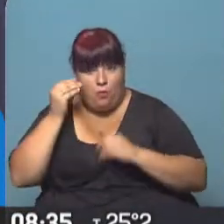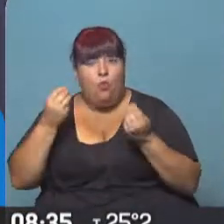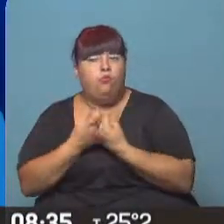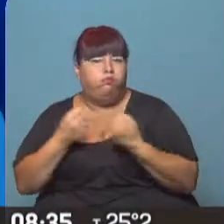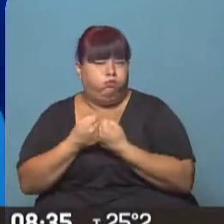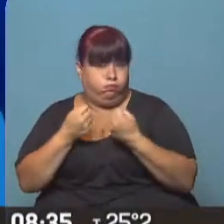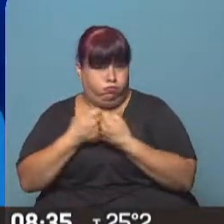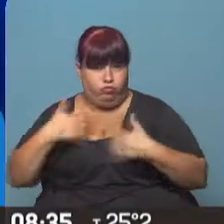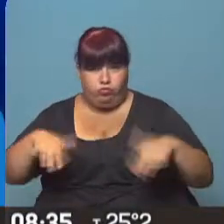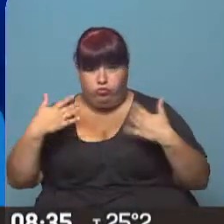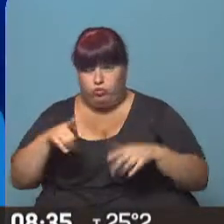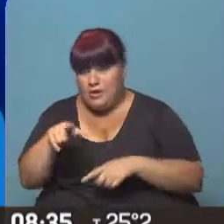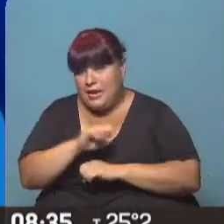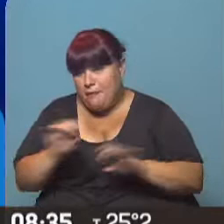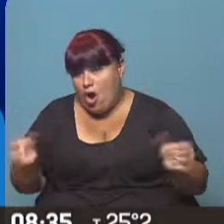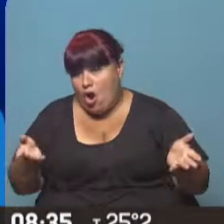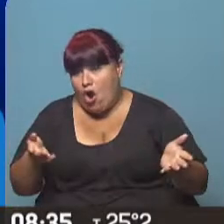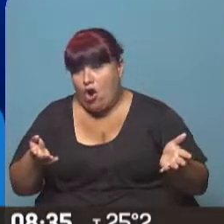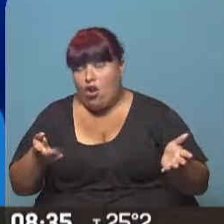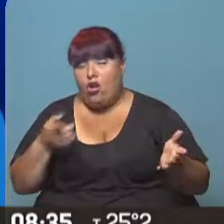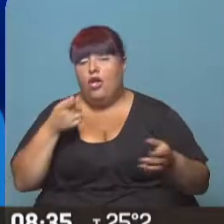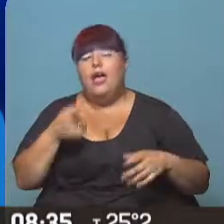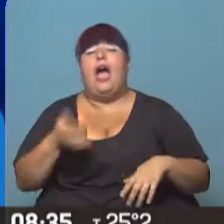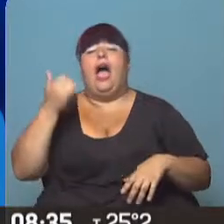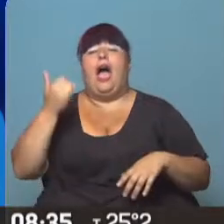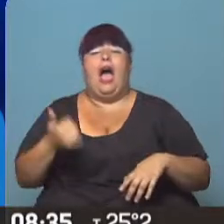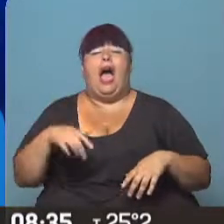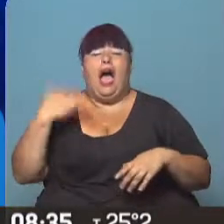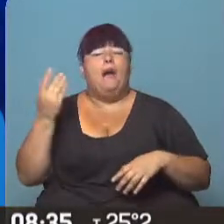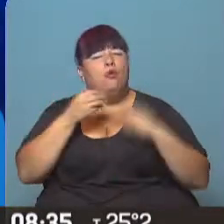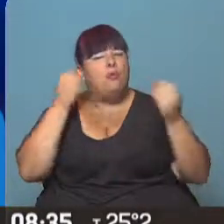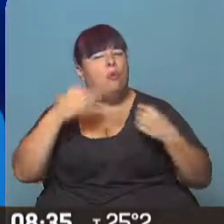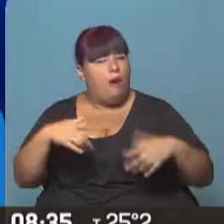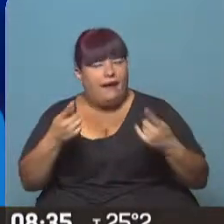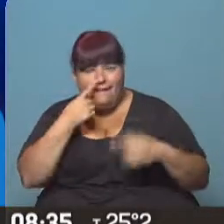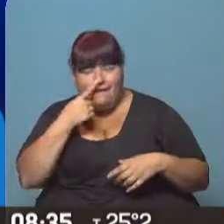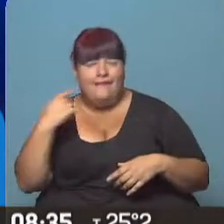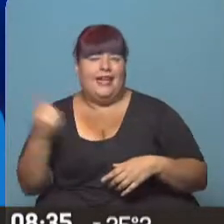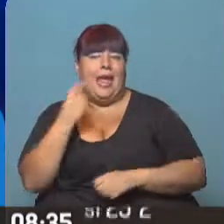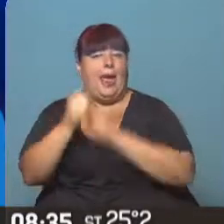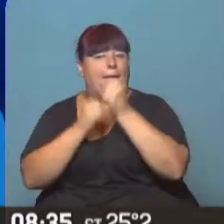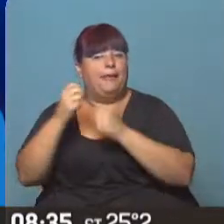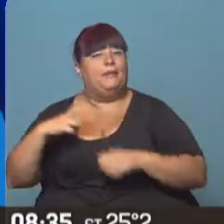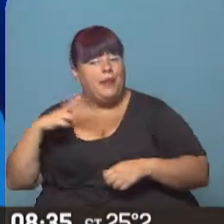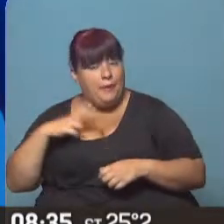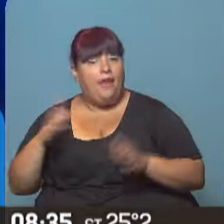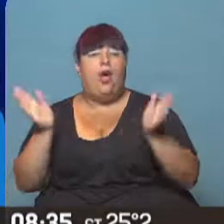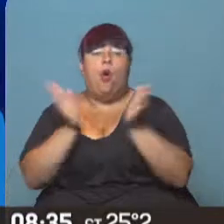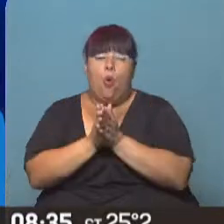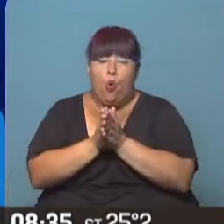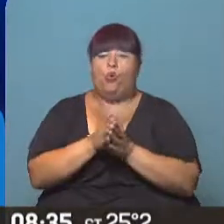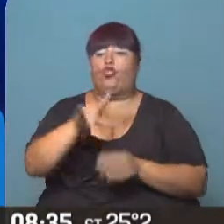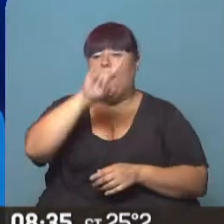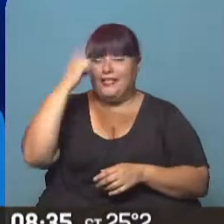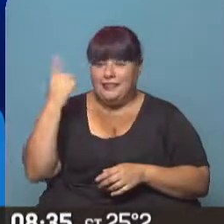de accidente, que es lo más grave. Existe enorme interés por parte de empresas privadas que conjuntamente con